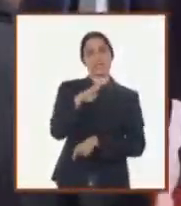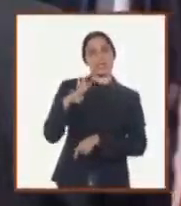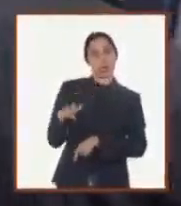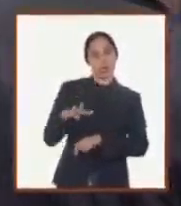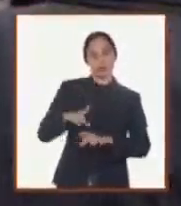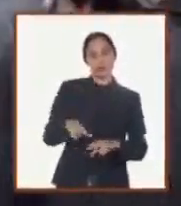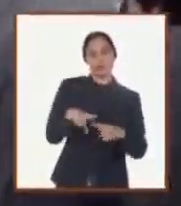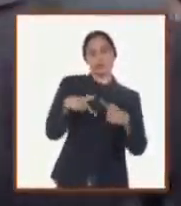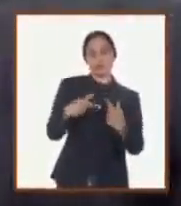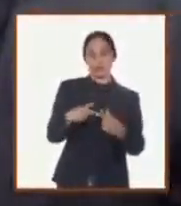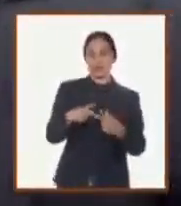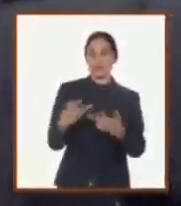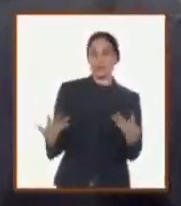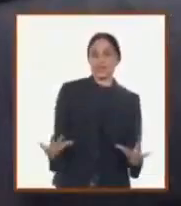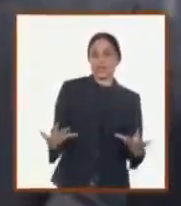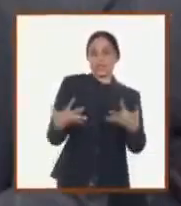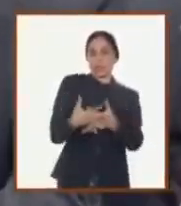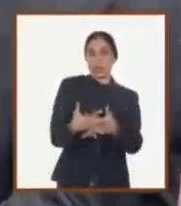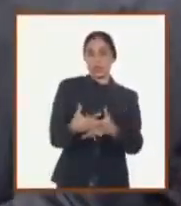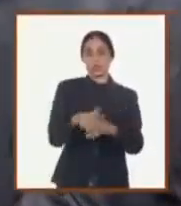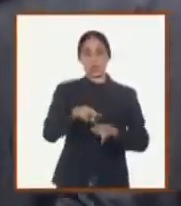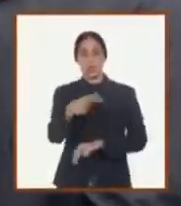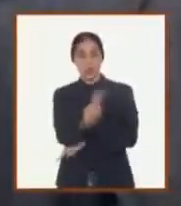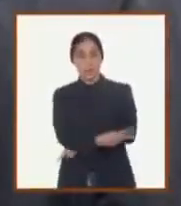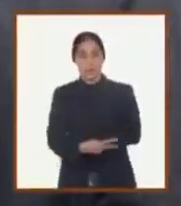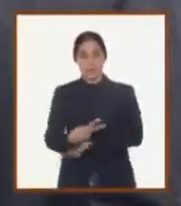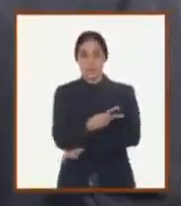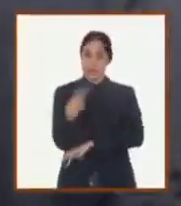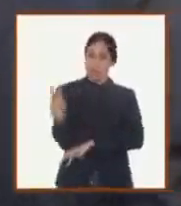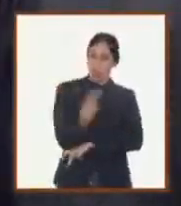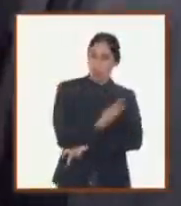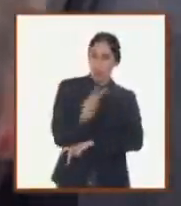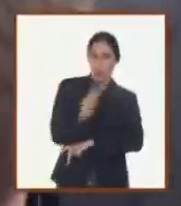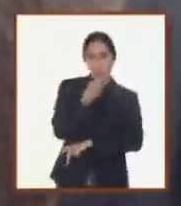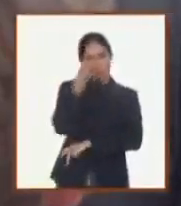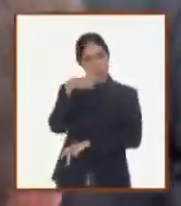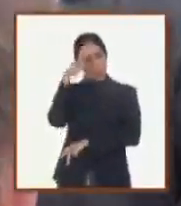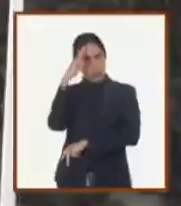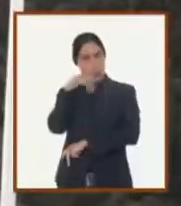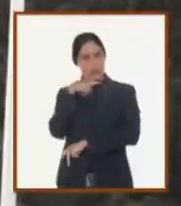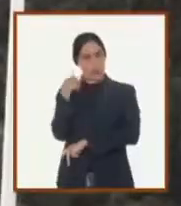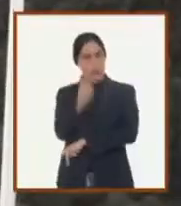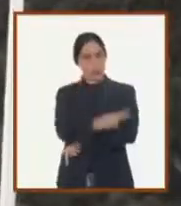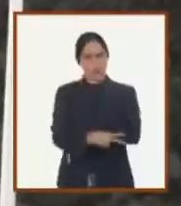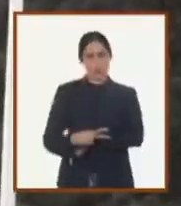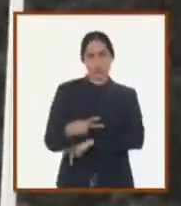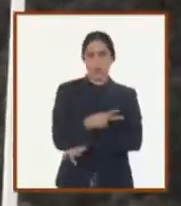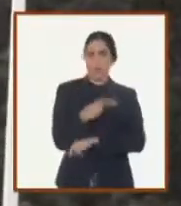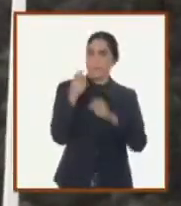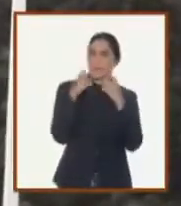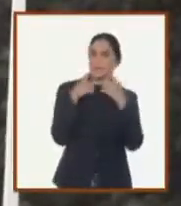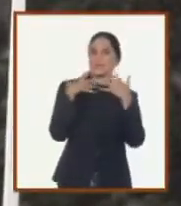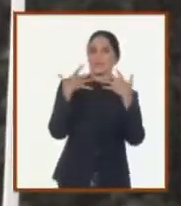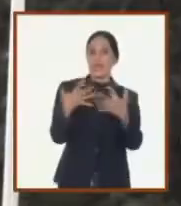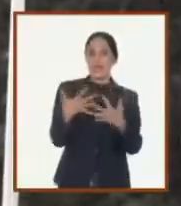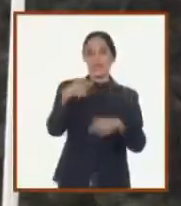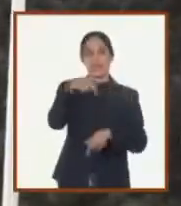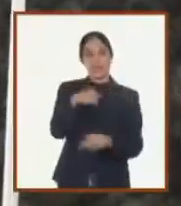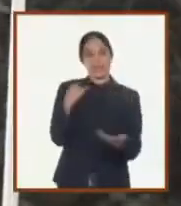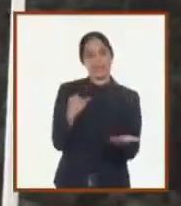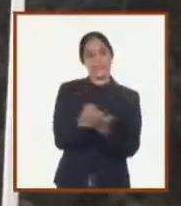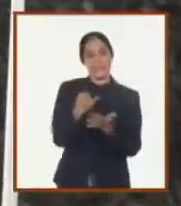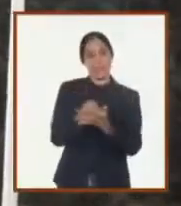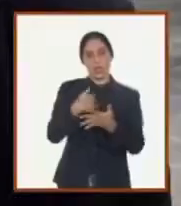restablecimiento de las relaciones diplomáticas entre la mayor de las antillas y la entonces Unión soviética que tiene lugar este miércoles